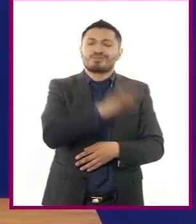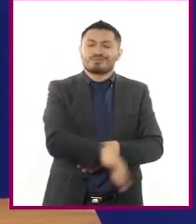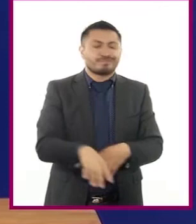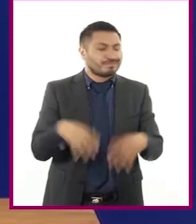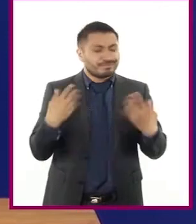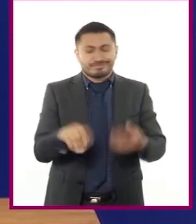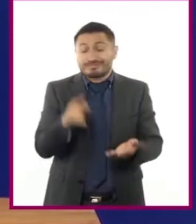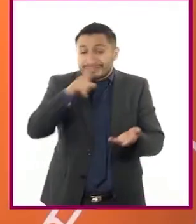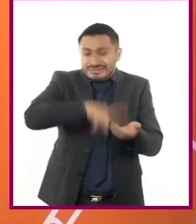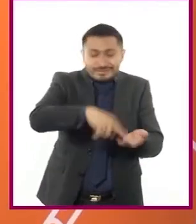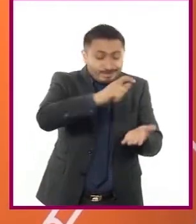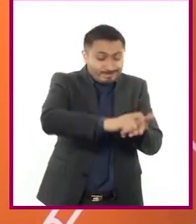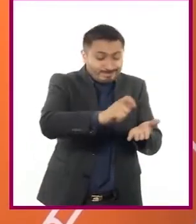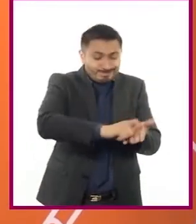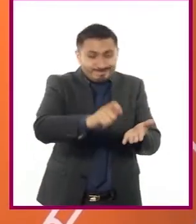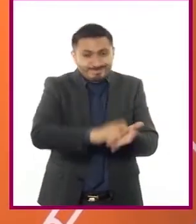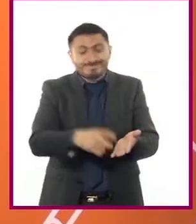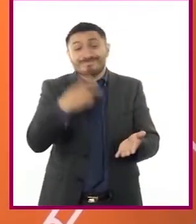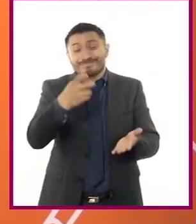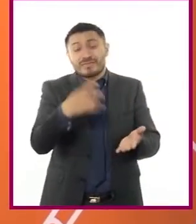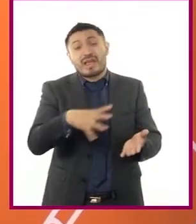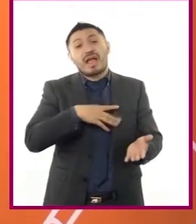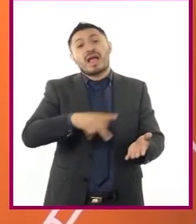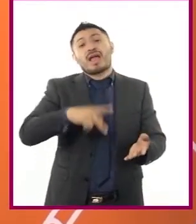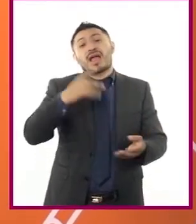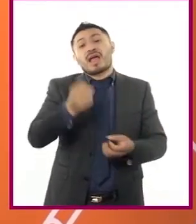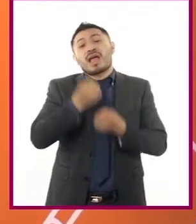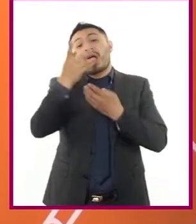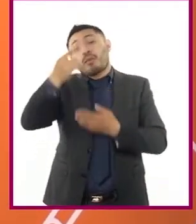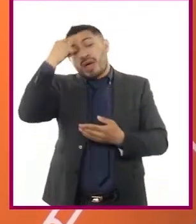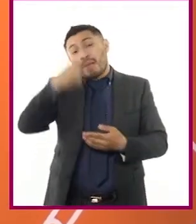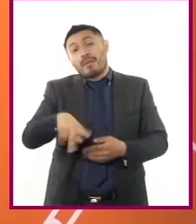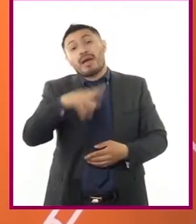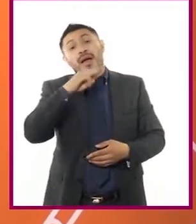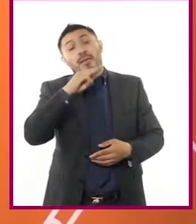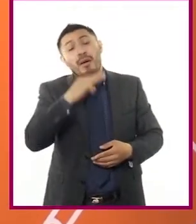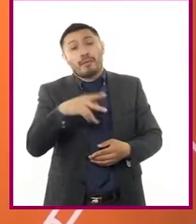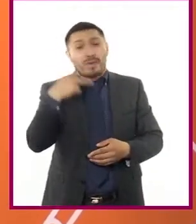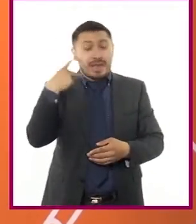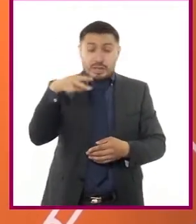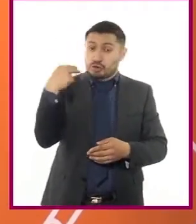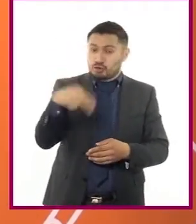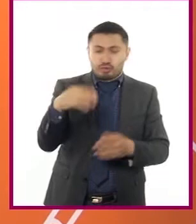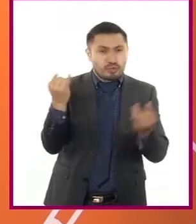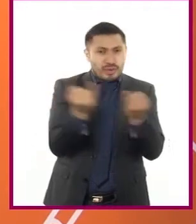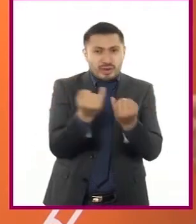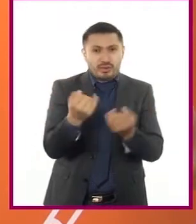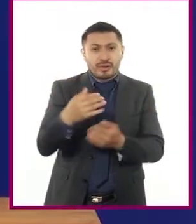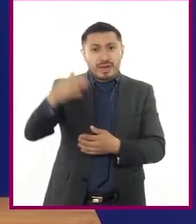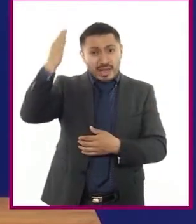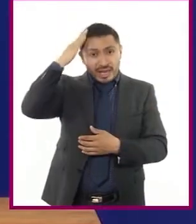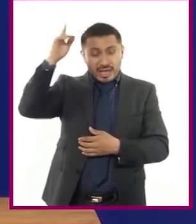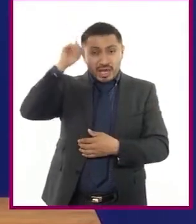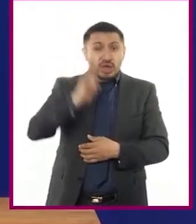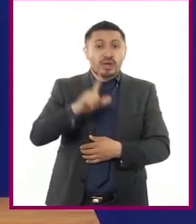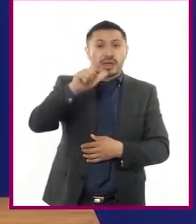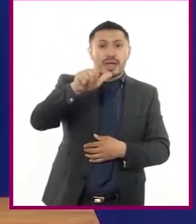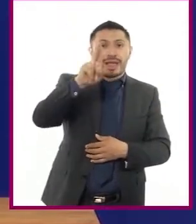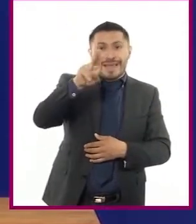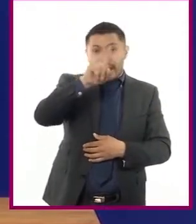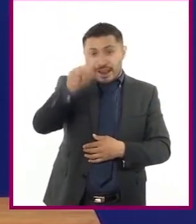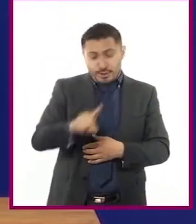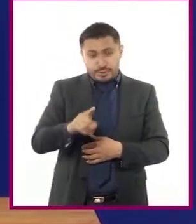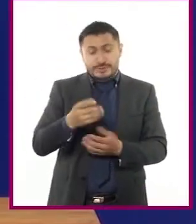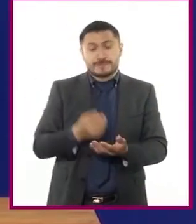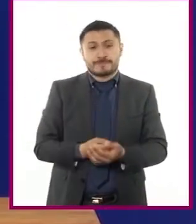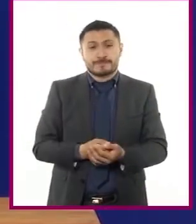este aparecen los poemas dedicados a su mamá y llamados como ella, Doña Luz. Y ya que estamos